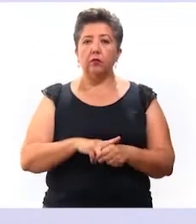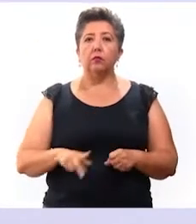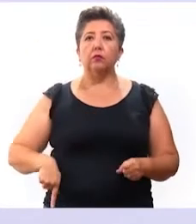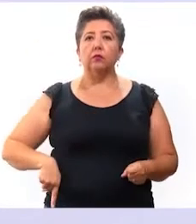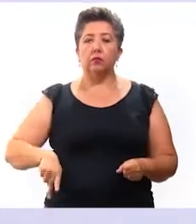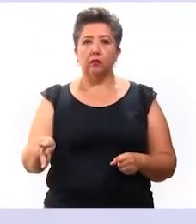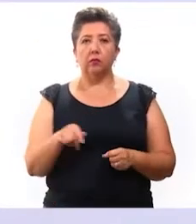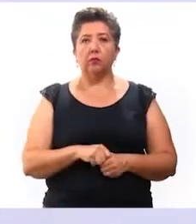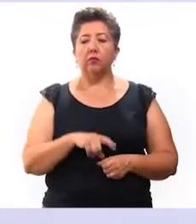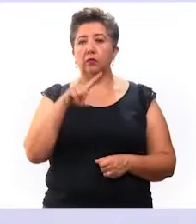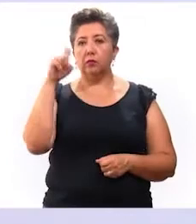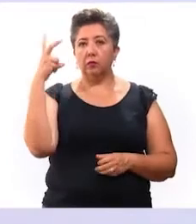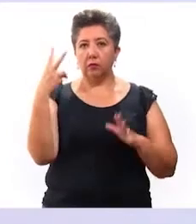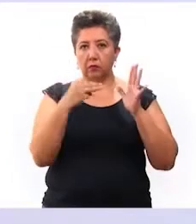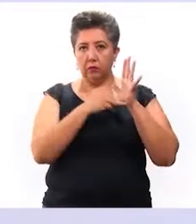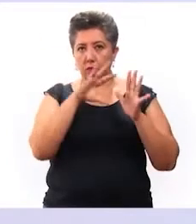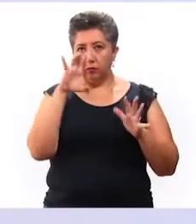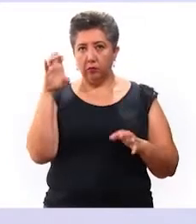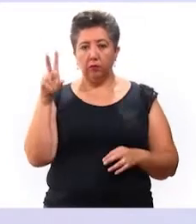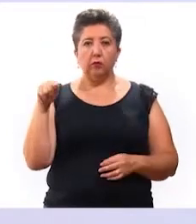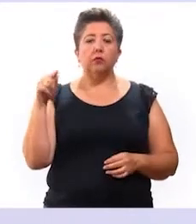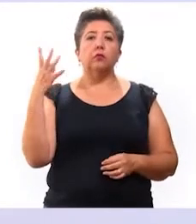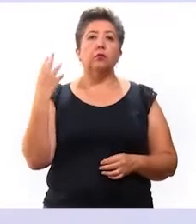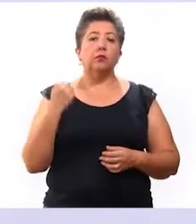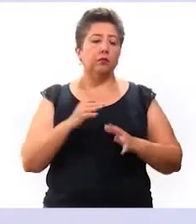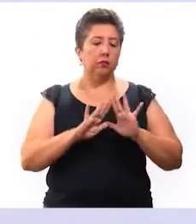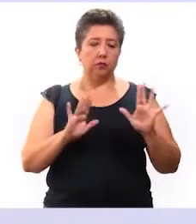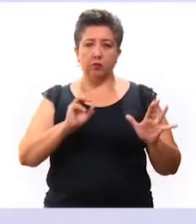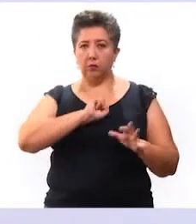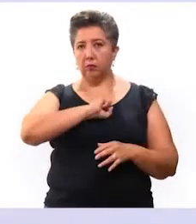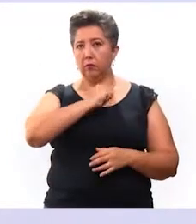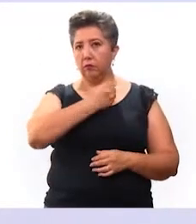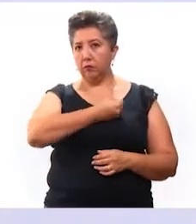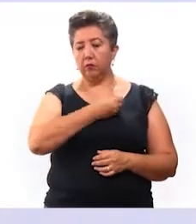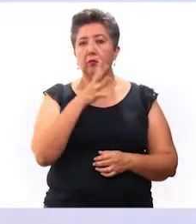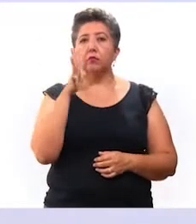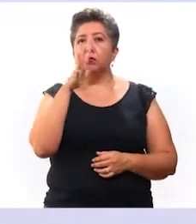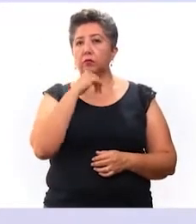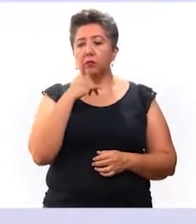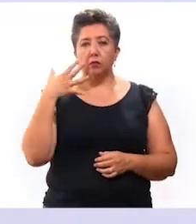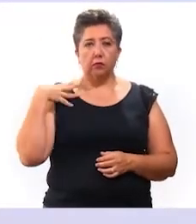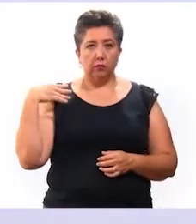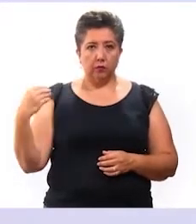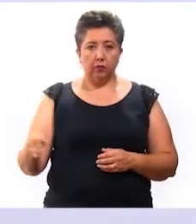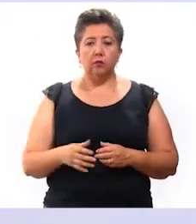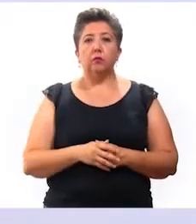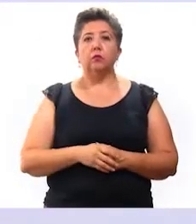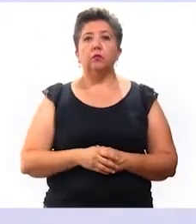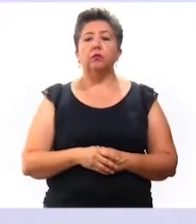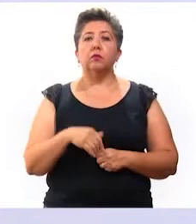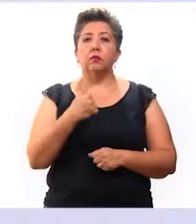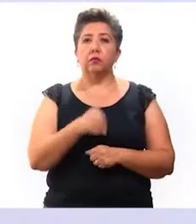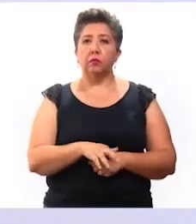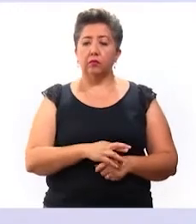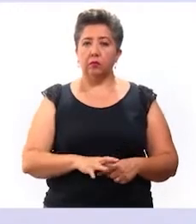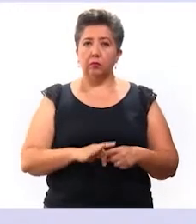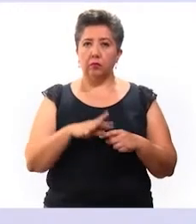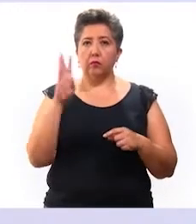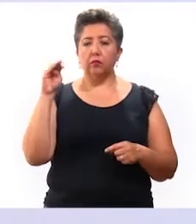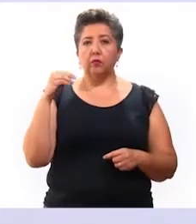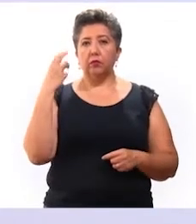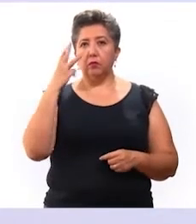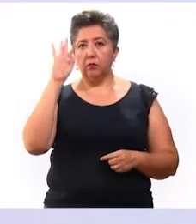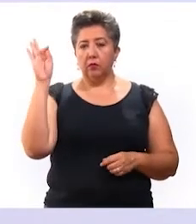hospitales públicos. 102.579 pacientes ya se recuperaron, no presentan síntomas ni pueden contagiar. Esta cifra representa